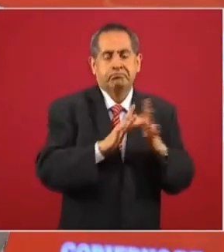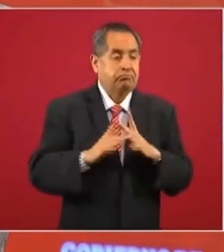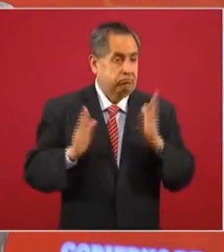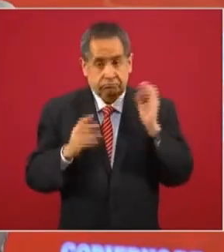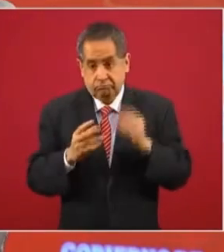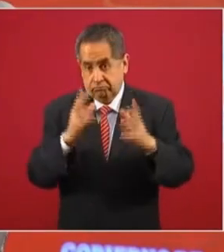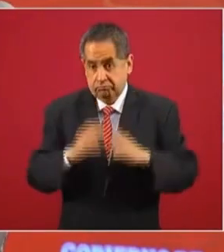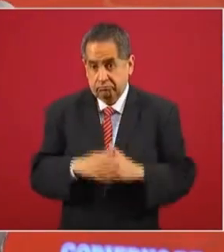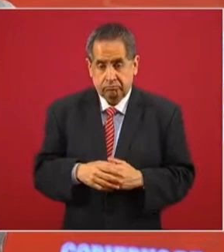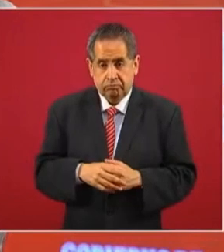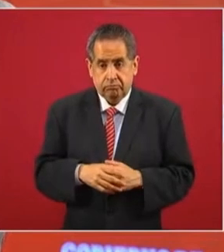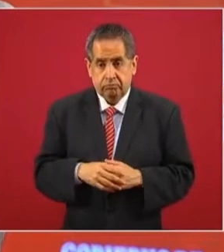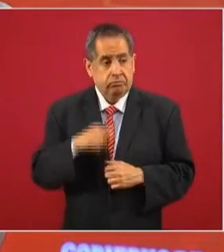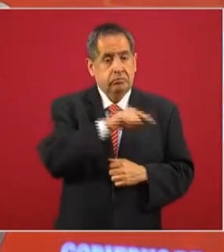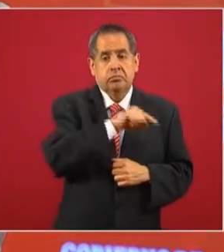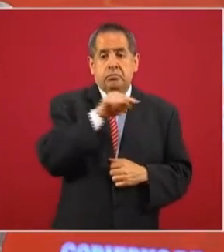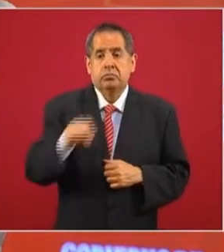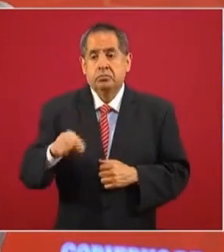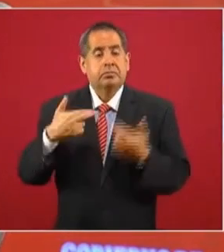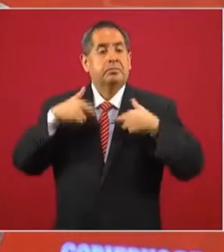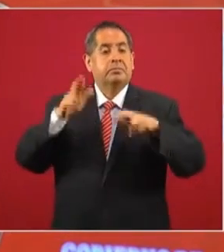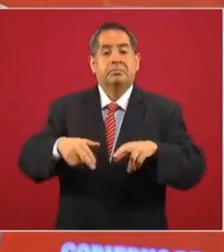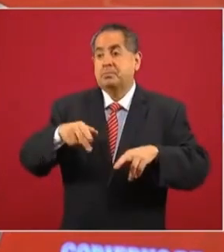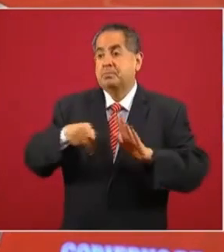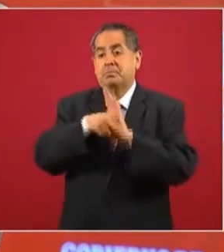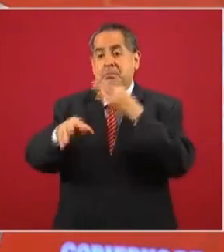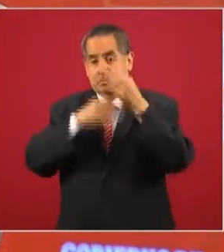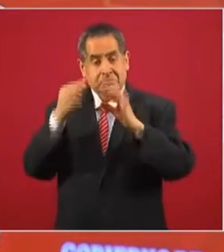tienen hasta representantes en los medios de comunicación.